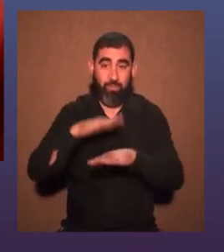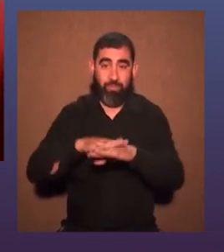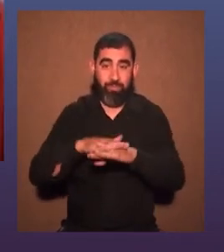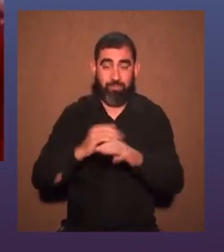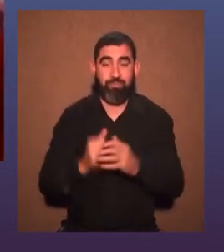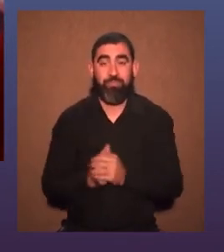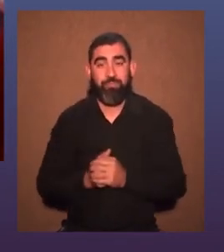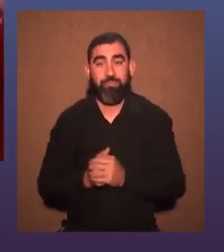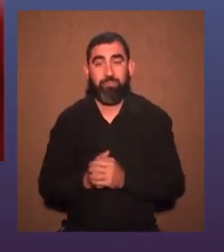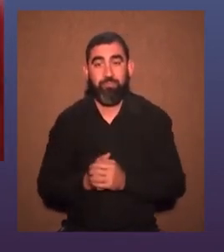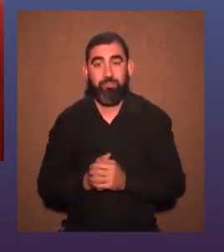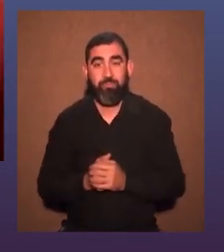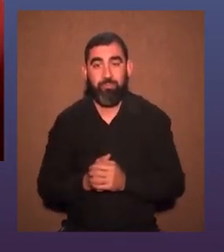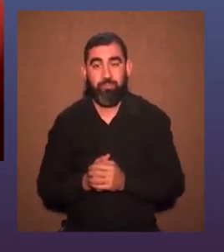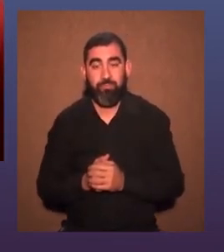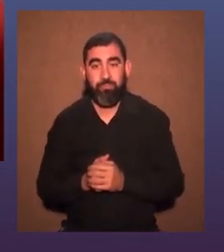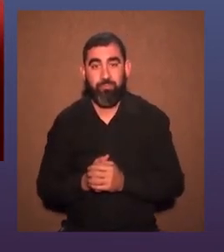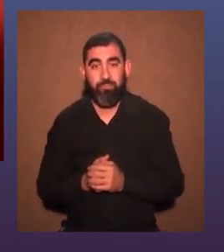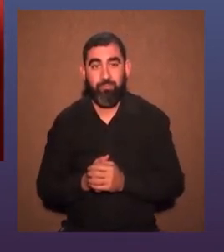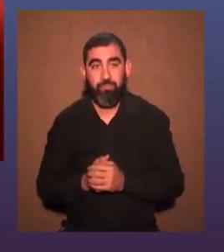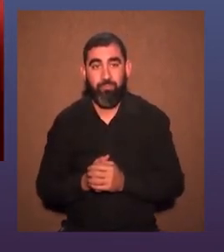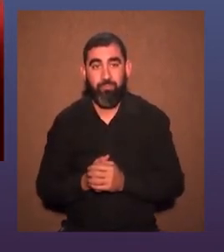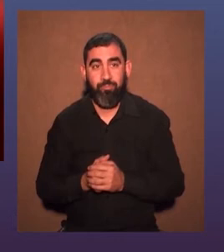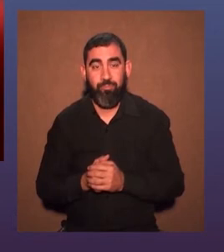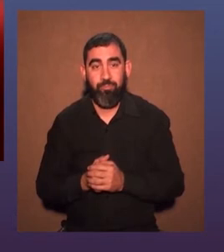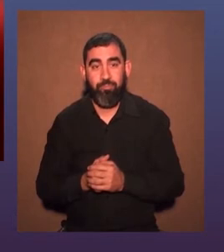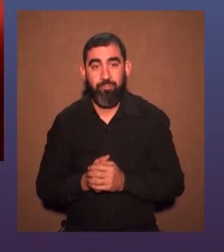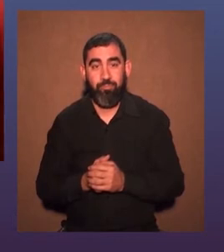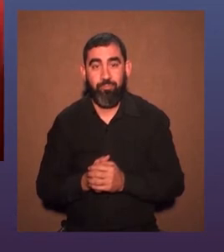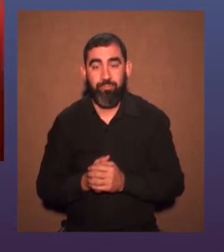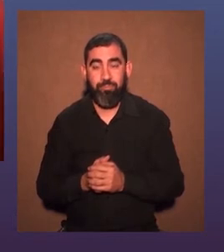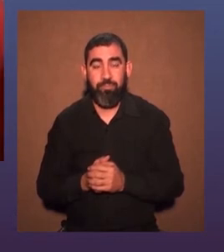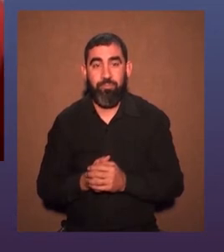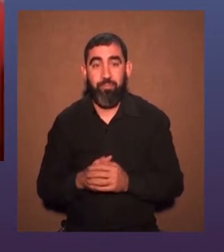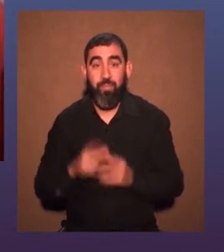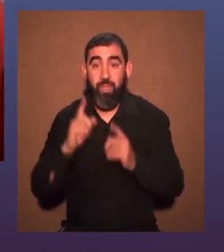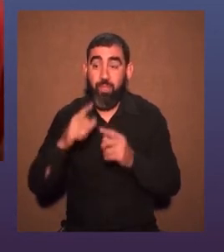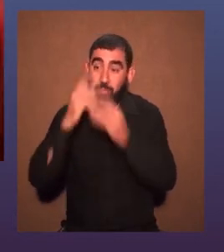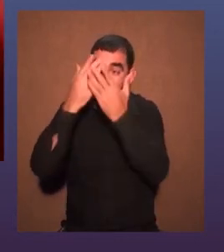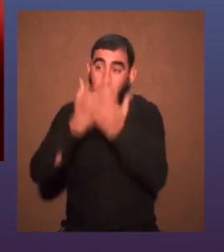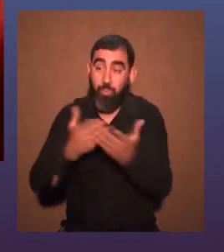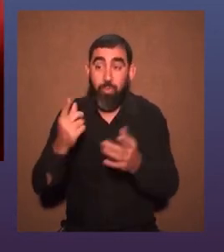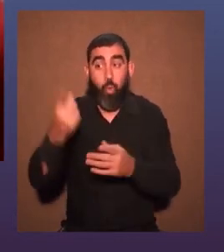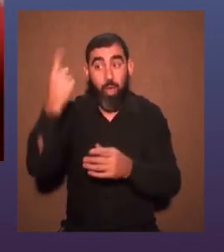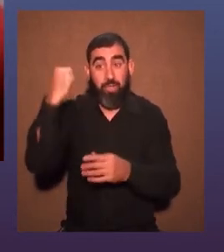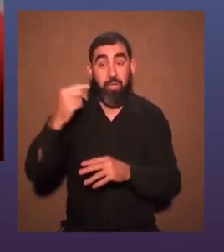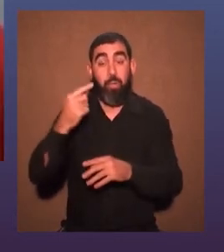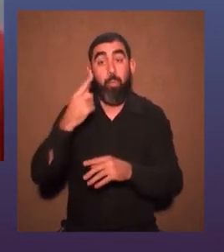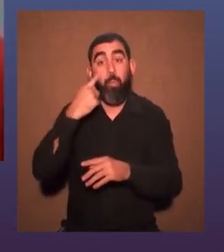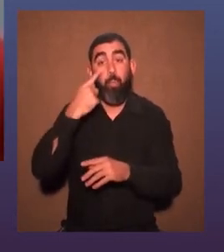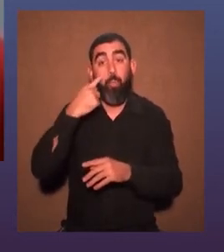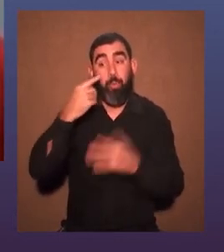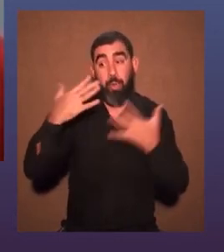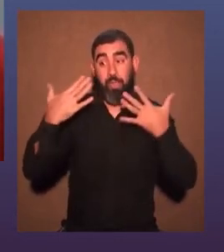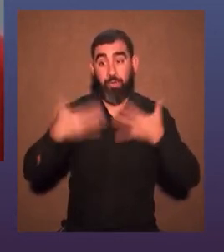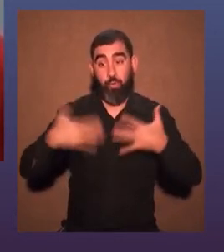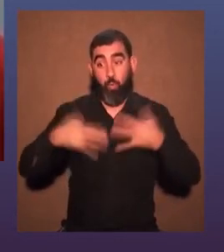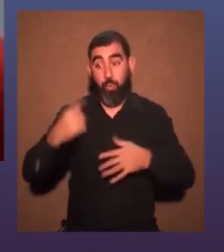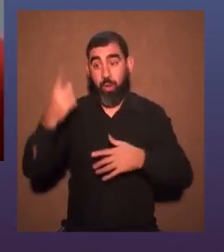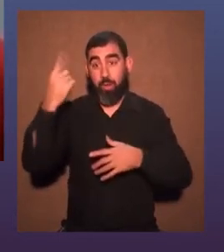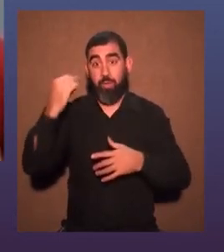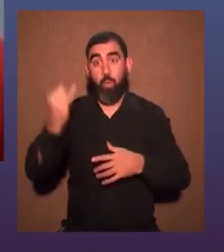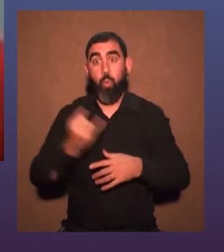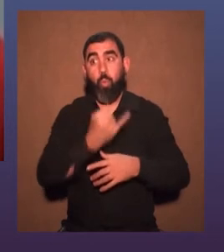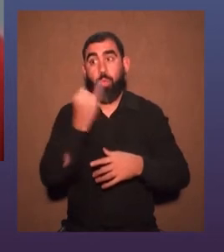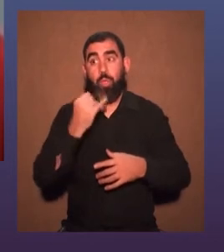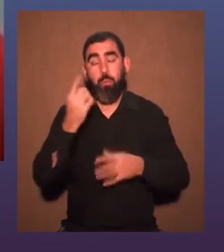Es como el elemento humano. Totalmente, parimos, complicado. Tenemos que parir. Yo ayer tuve una pequeña prueba de vestuario y para mí fue, me fui